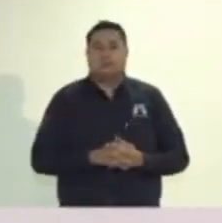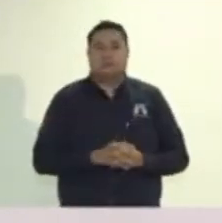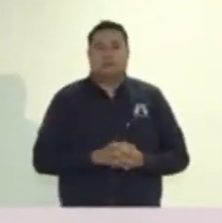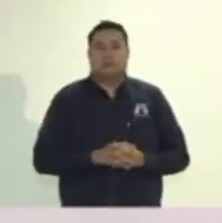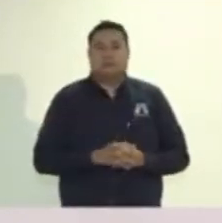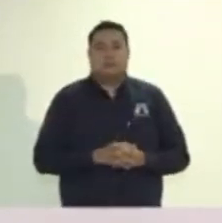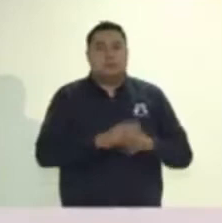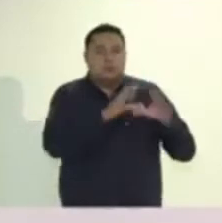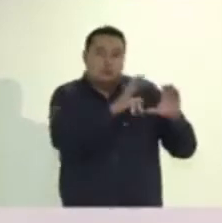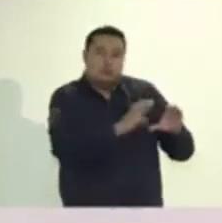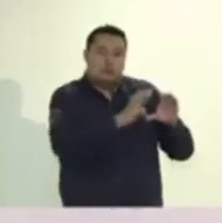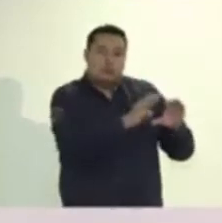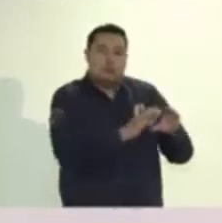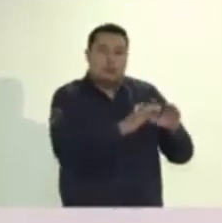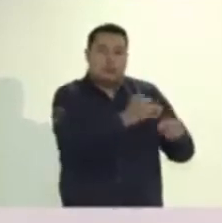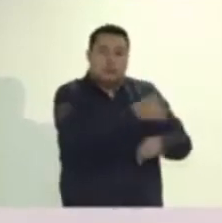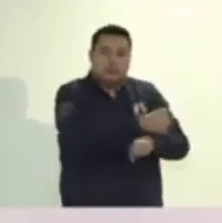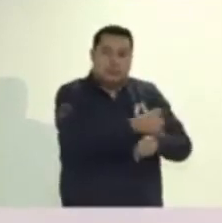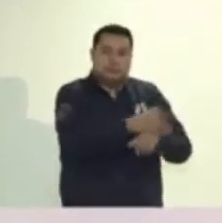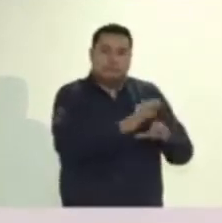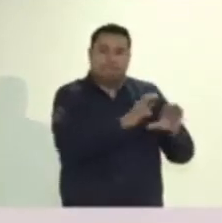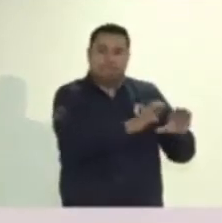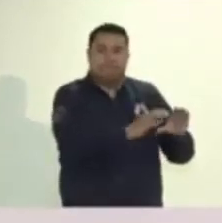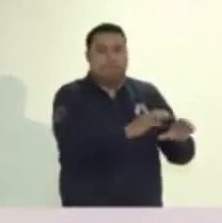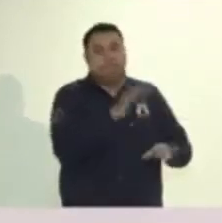de cuidarnos.